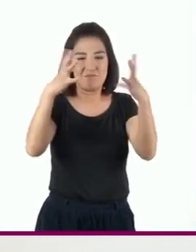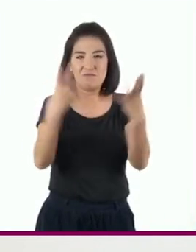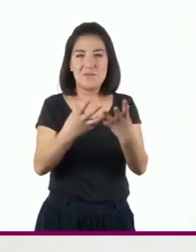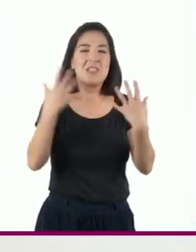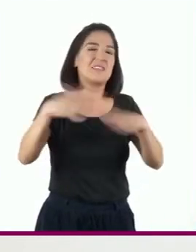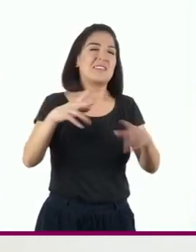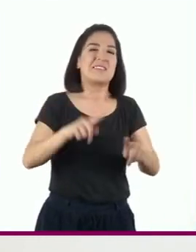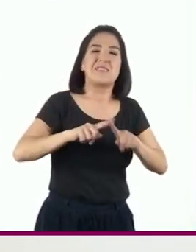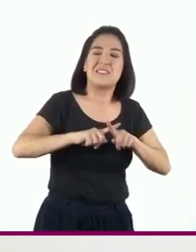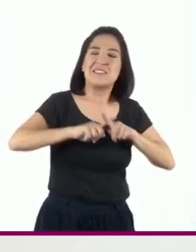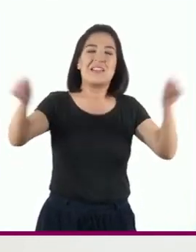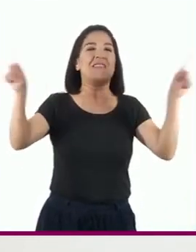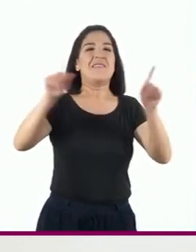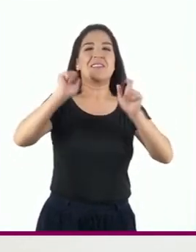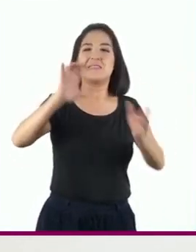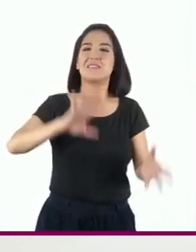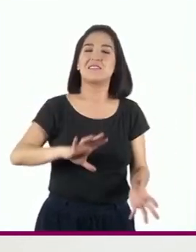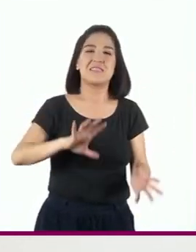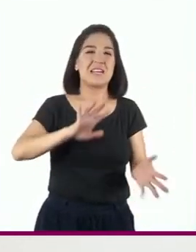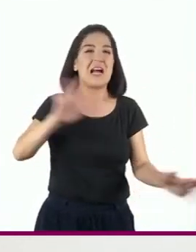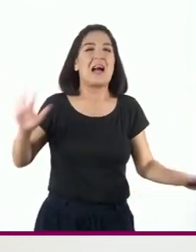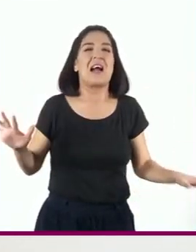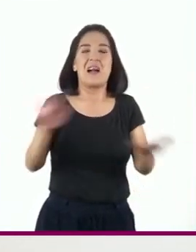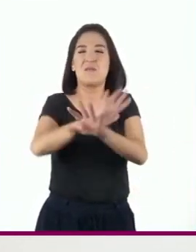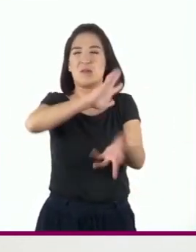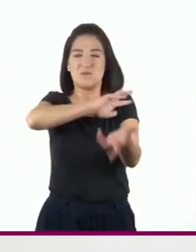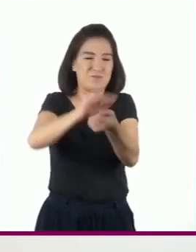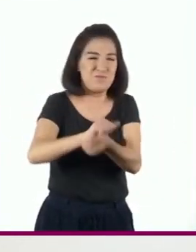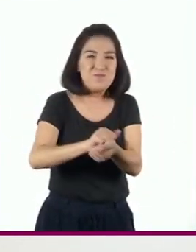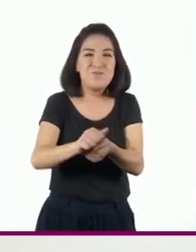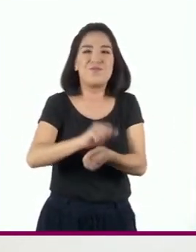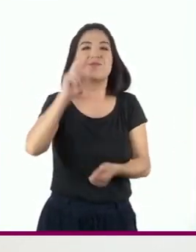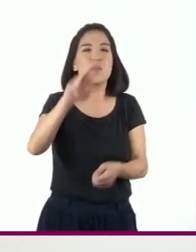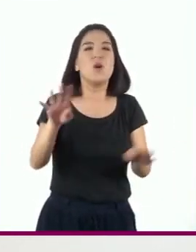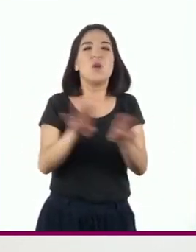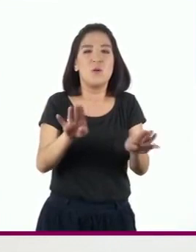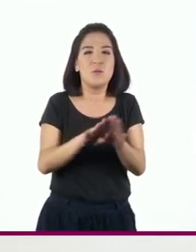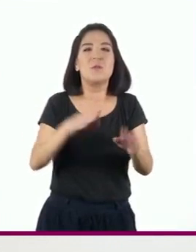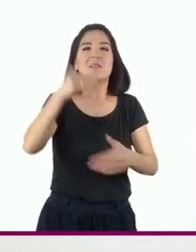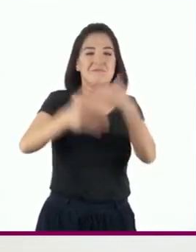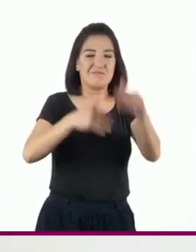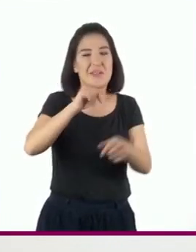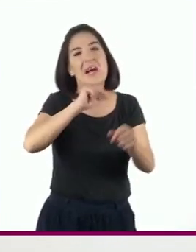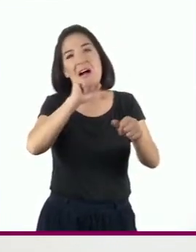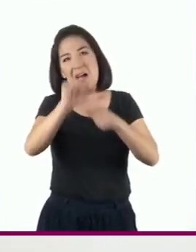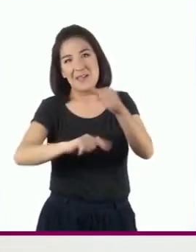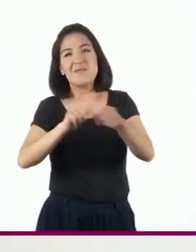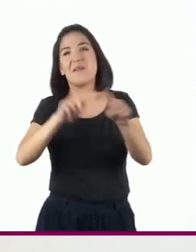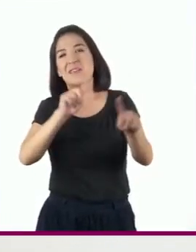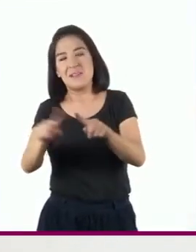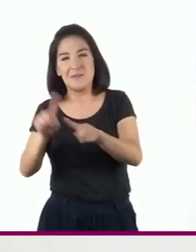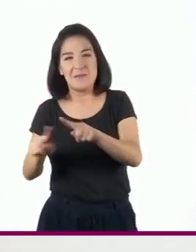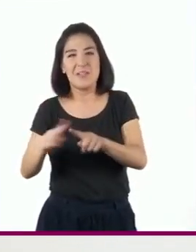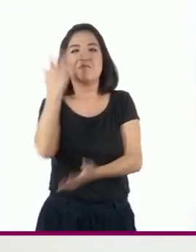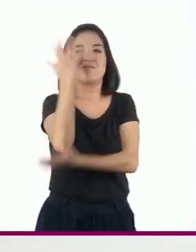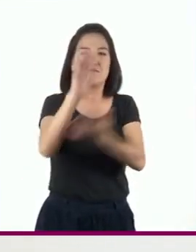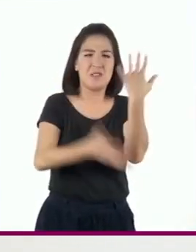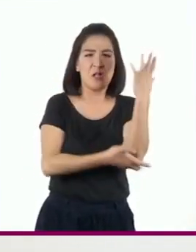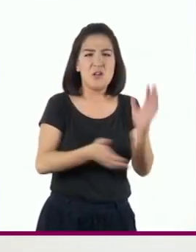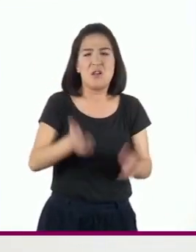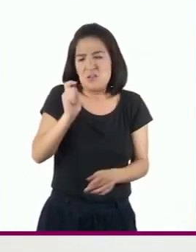la reducción del hielo y la nieve, periodos más largos de cultivo y cambios en los ciclos de vida de otras especies